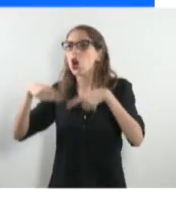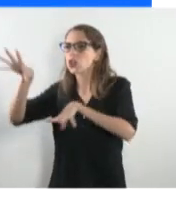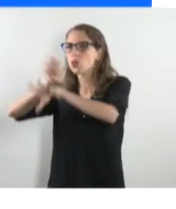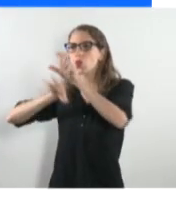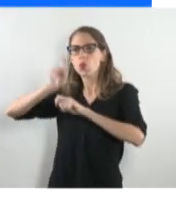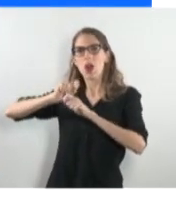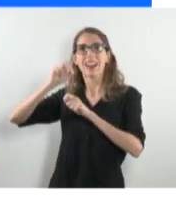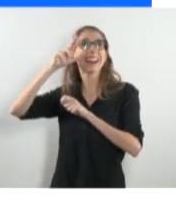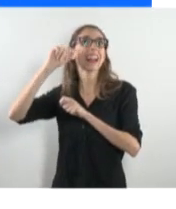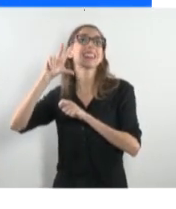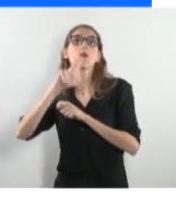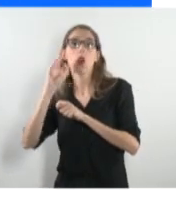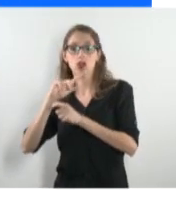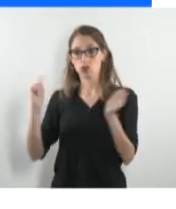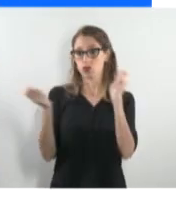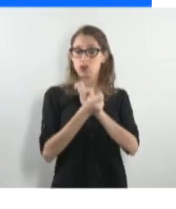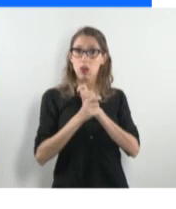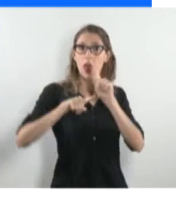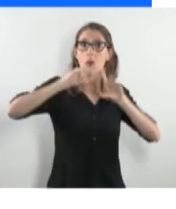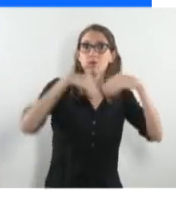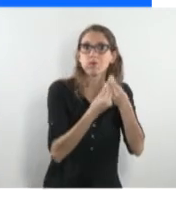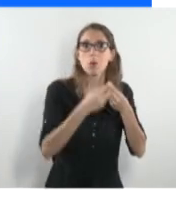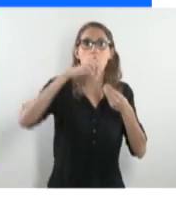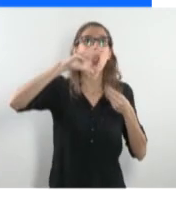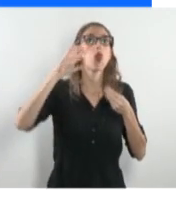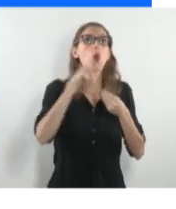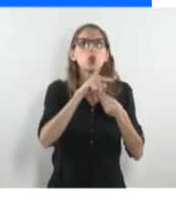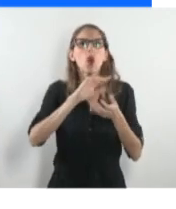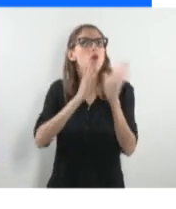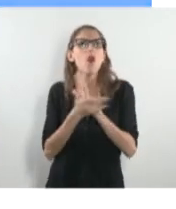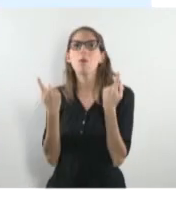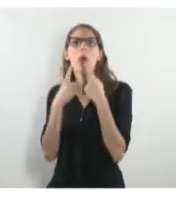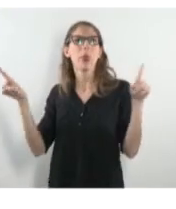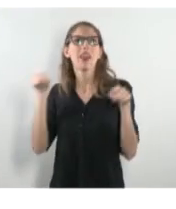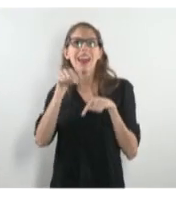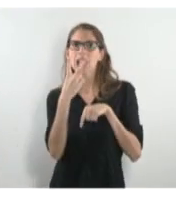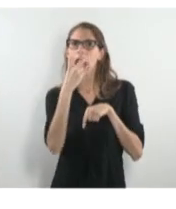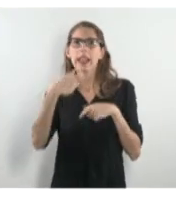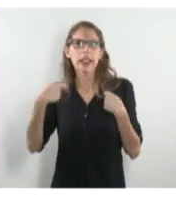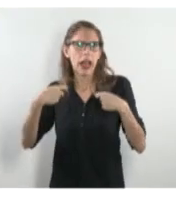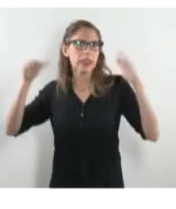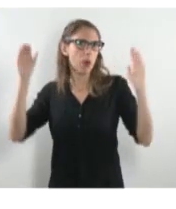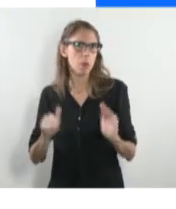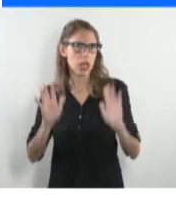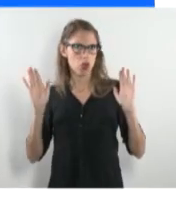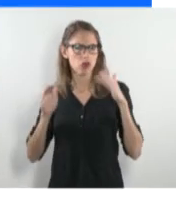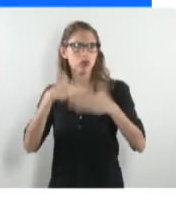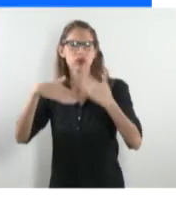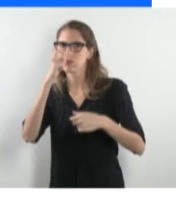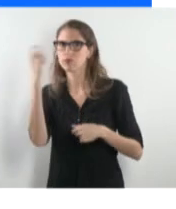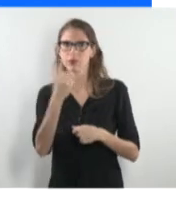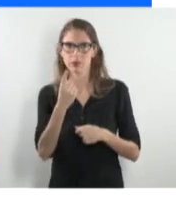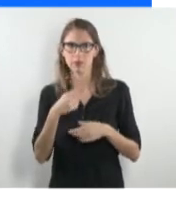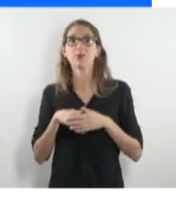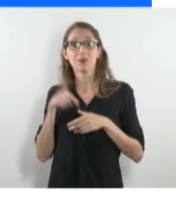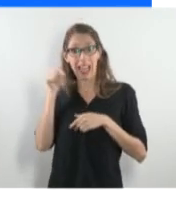productos transcurra por un camino, mecanismo de reacción, que requiere una menor barrera energética para producirse. A esta